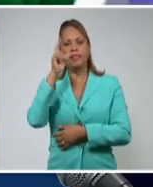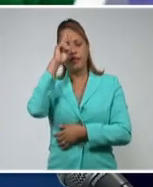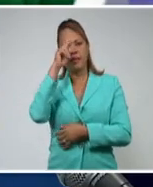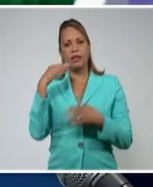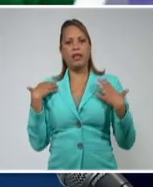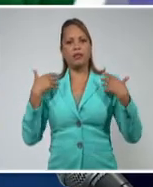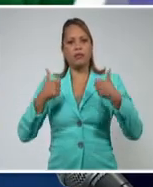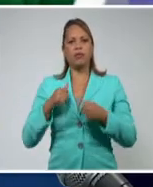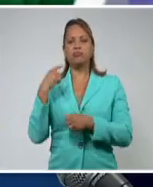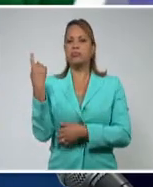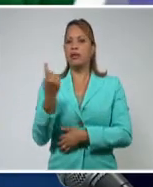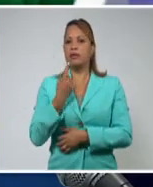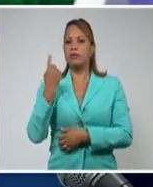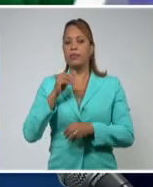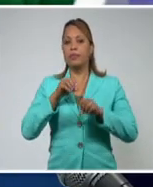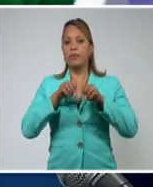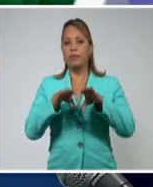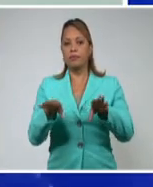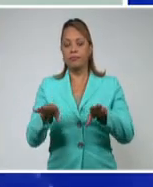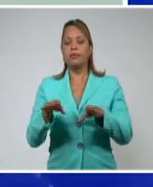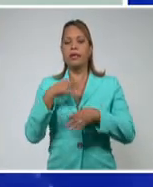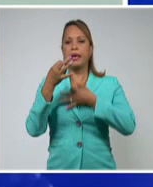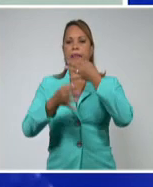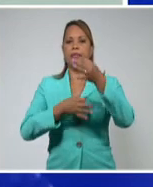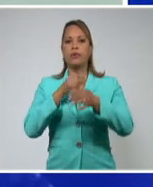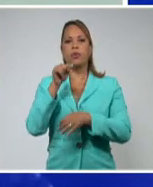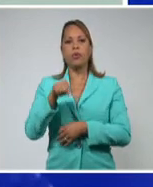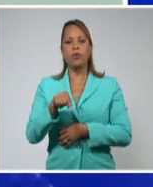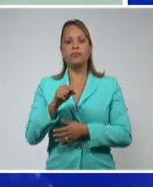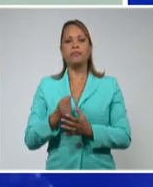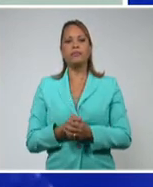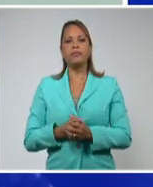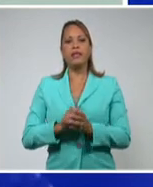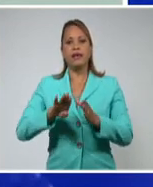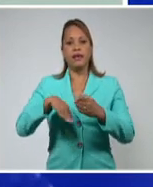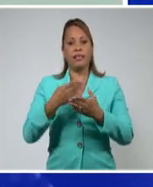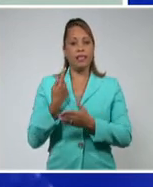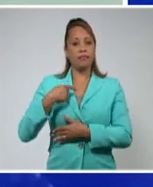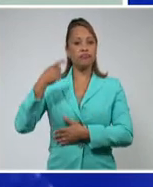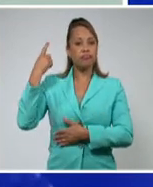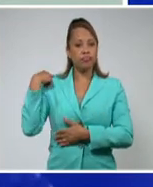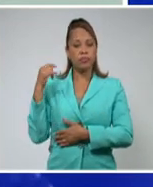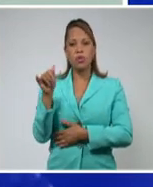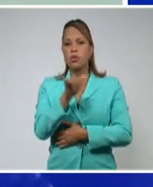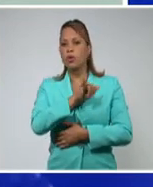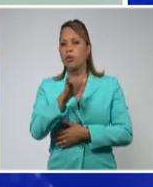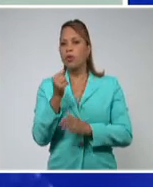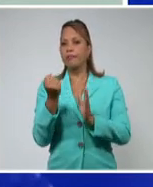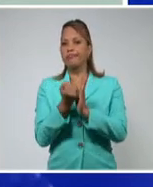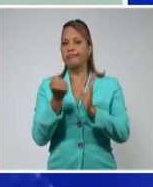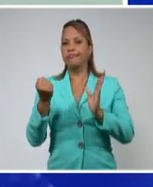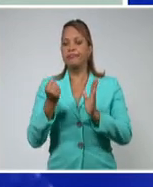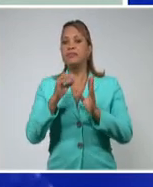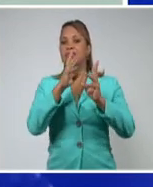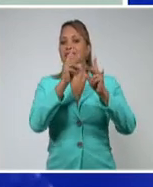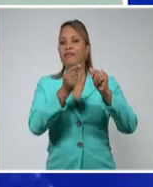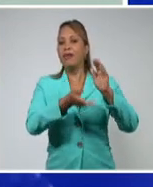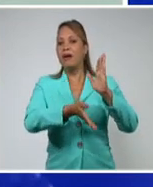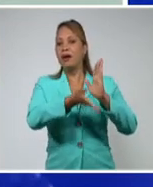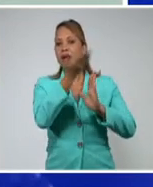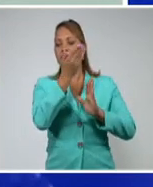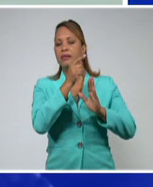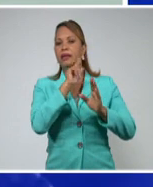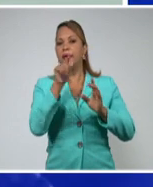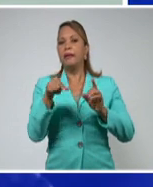doctor francisco durán garcía en el día de ayer también se diagnóstico la cifra más elevada de casos